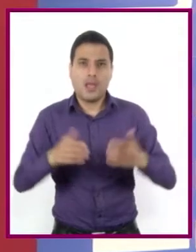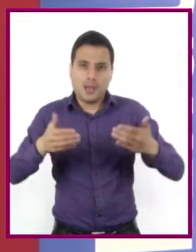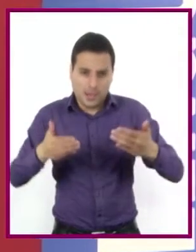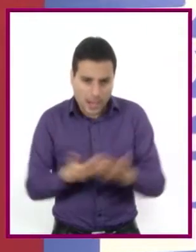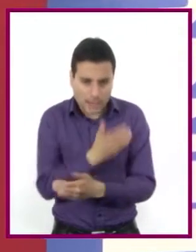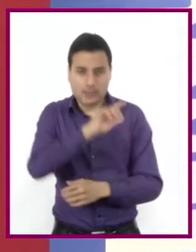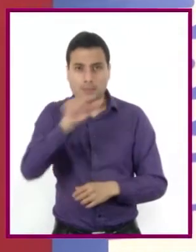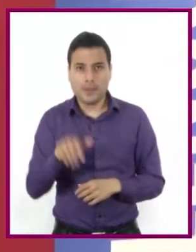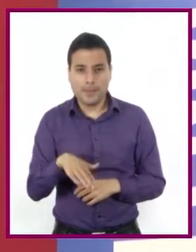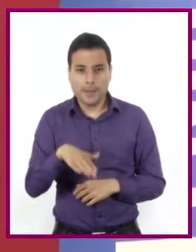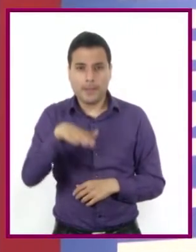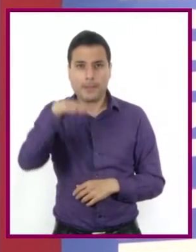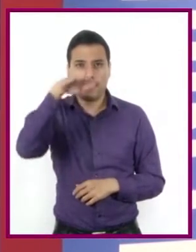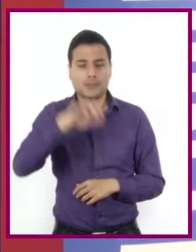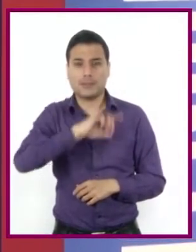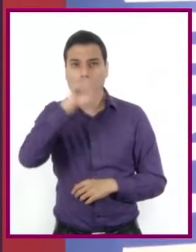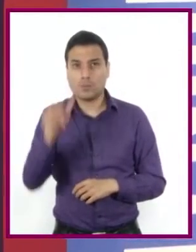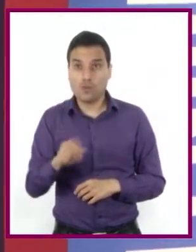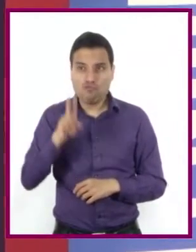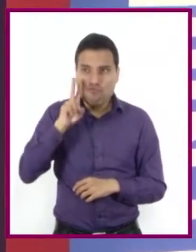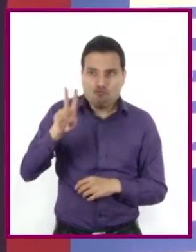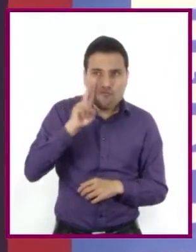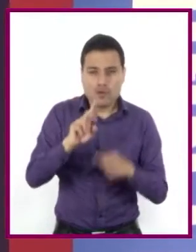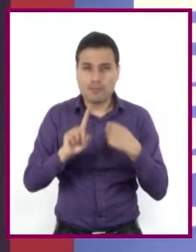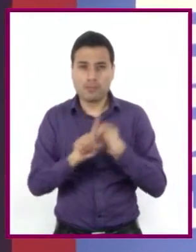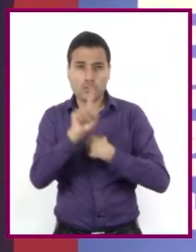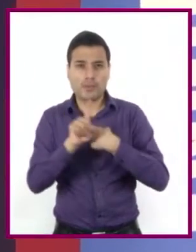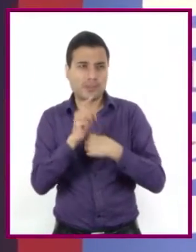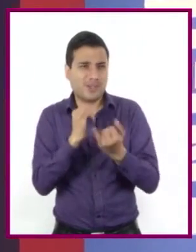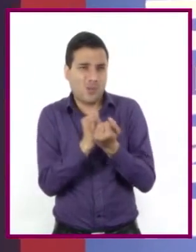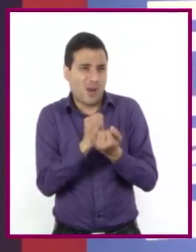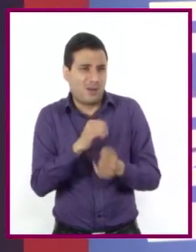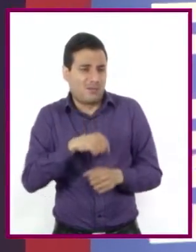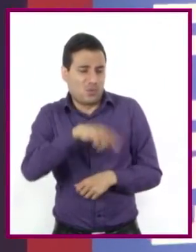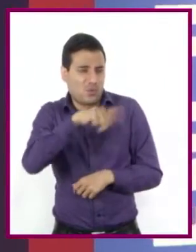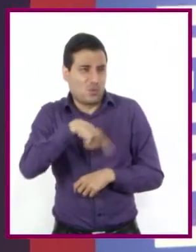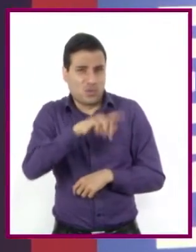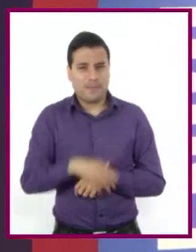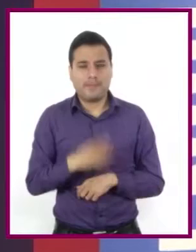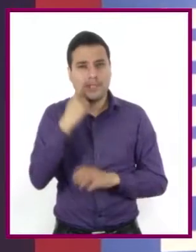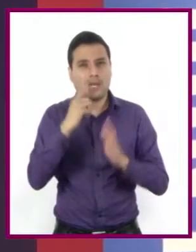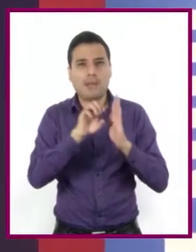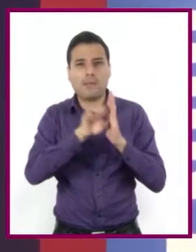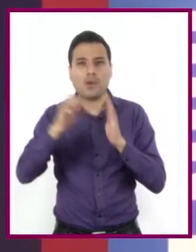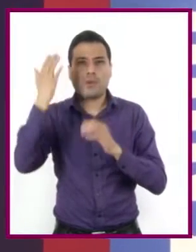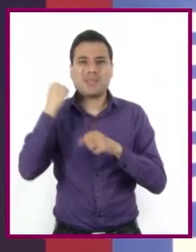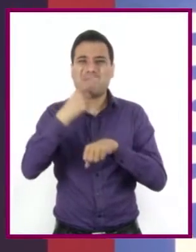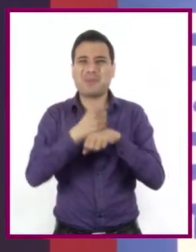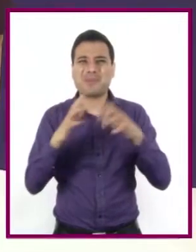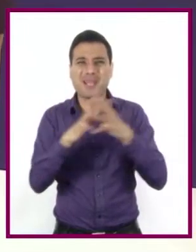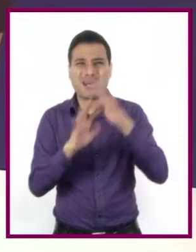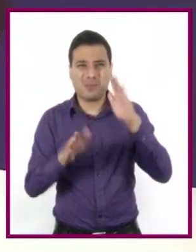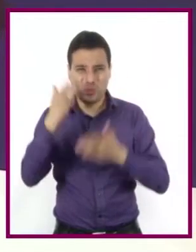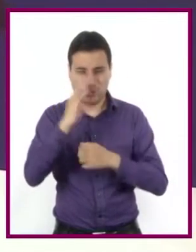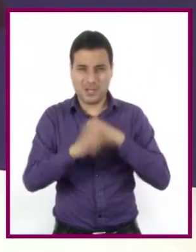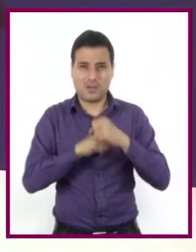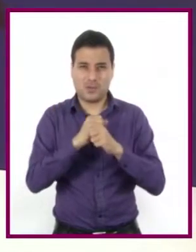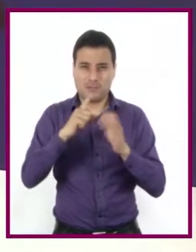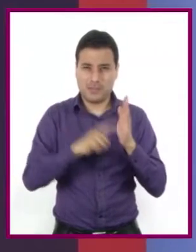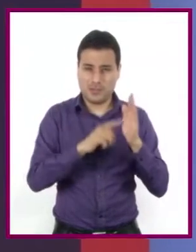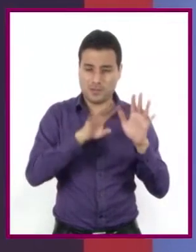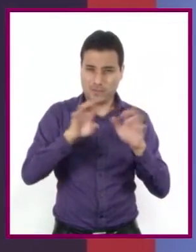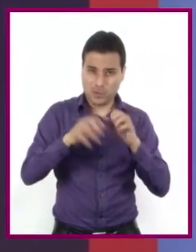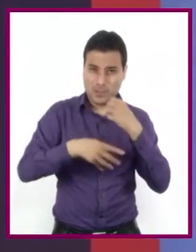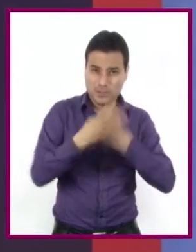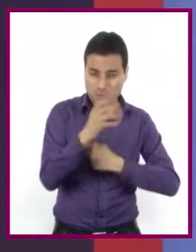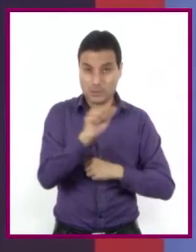padecen todos los cambios sociales, como nosotros. Por ejemplo, la Primera Guerra Mundial, que se desató entre 1914